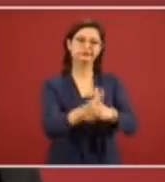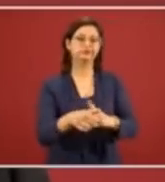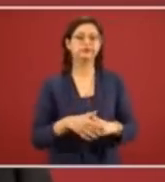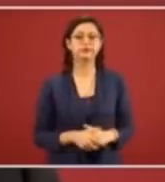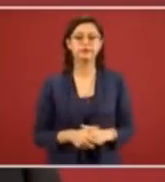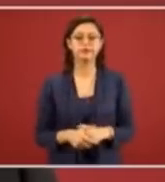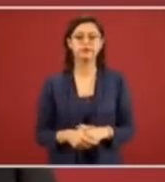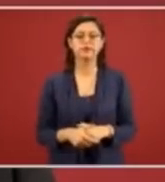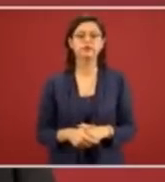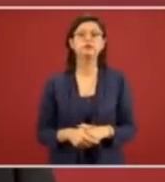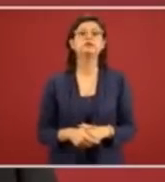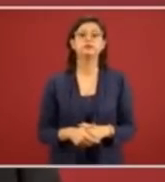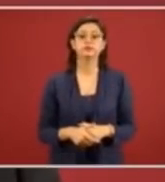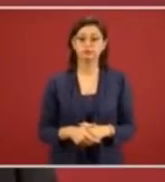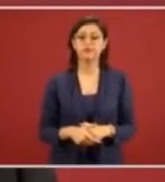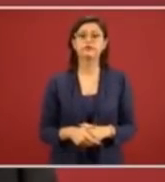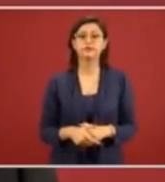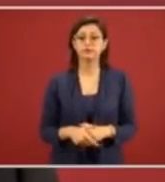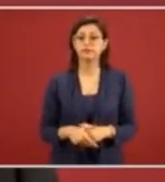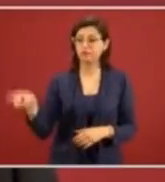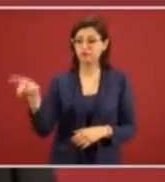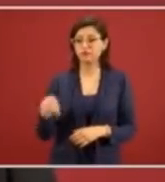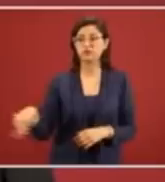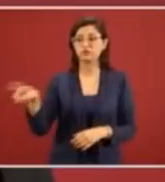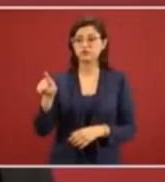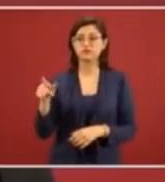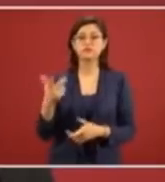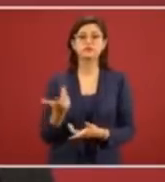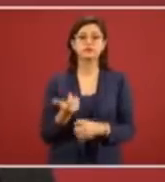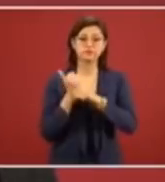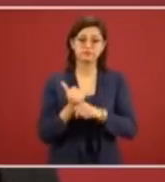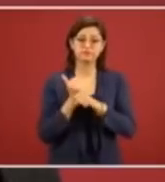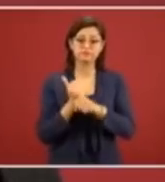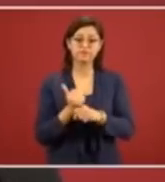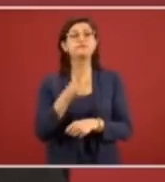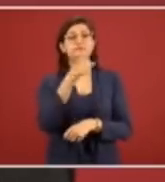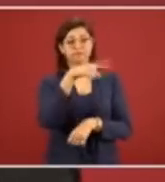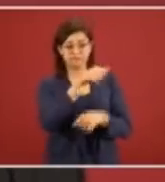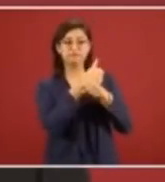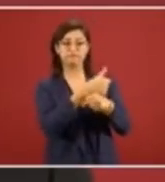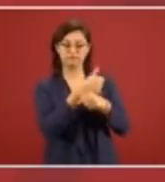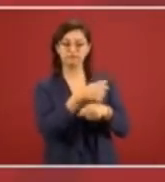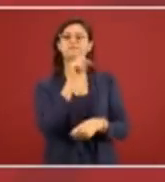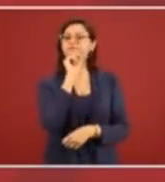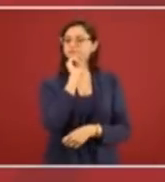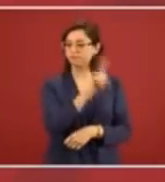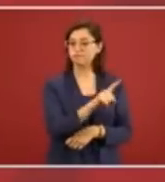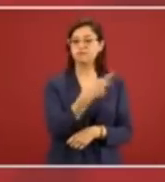que ellos están también pasando por una situación difícil, pero que